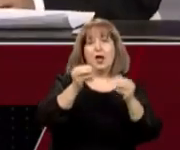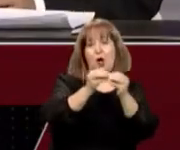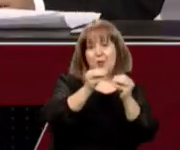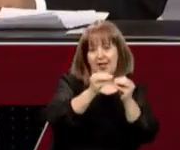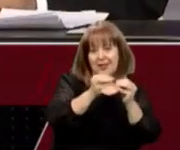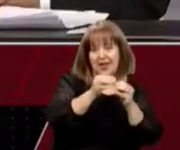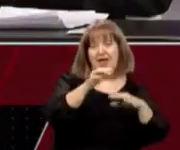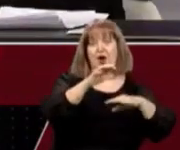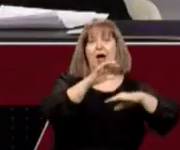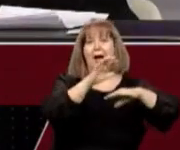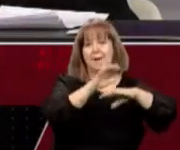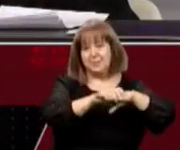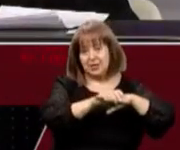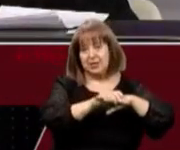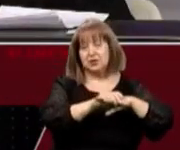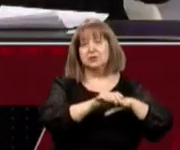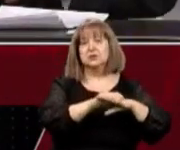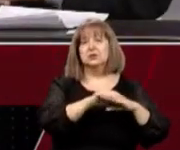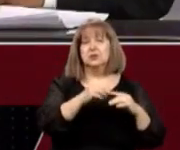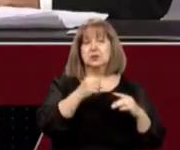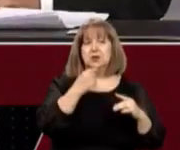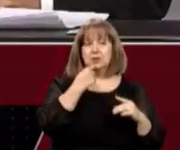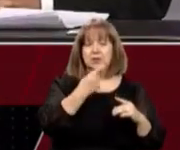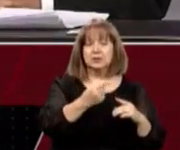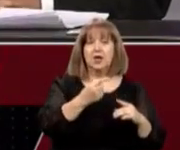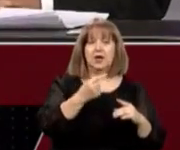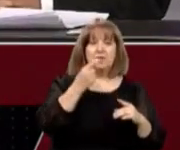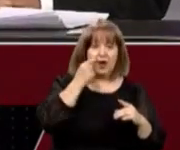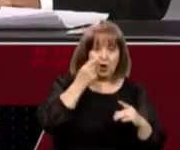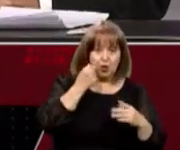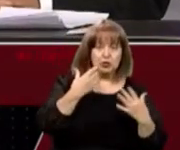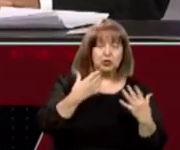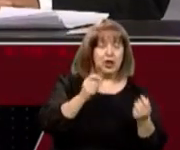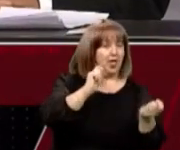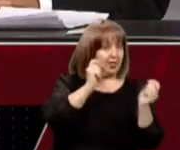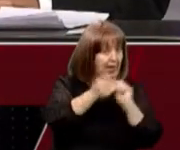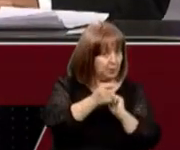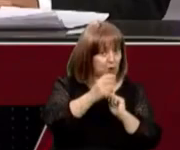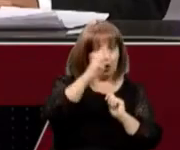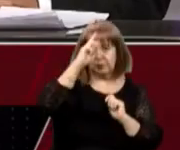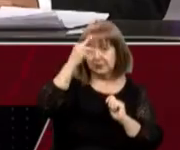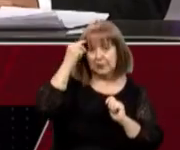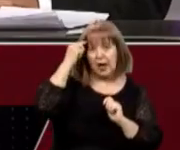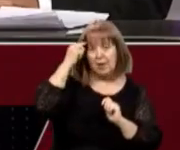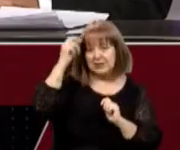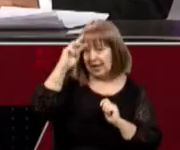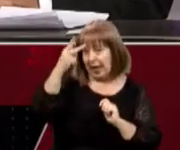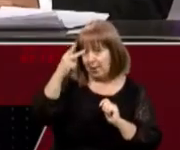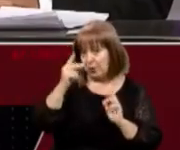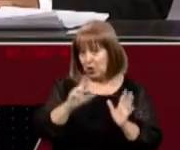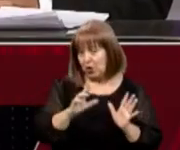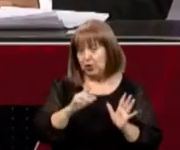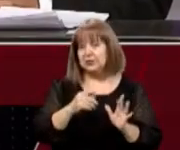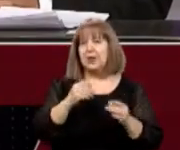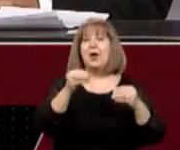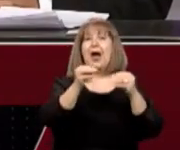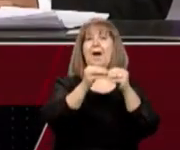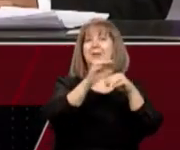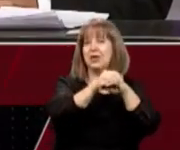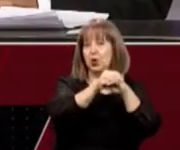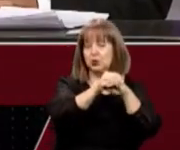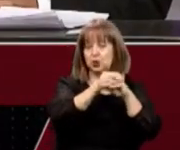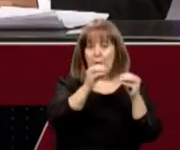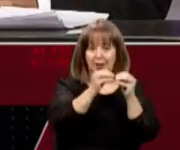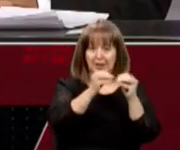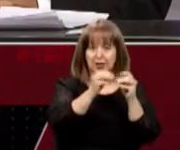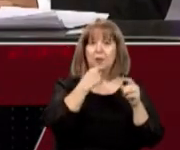compañeros, sí, o amigos de la misma edad. Digo, si sí, ellos también ven que los chicos, sí, ya vienen con otro cambio de conciencia, de actitud o de mayor empatía para con